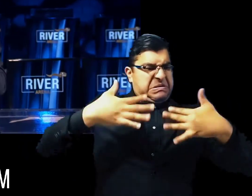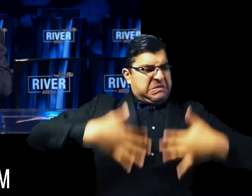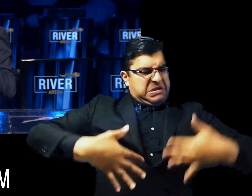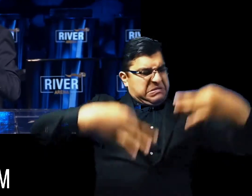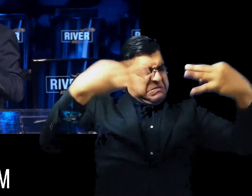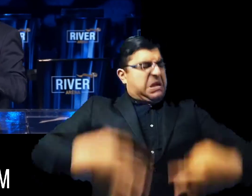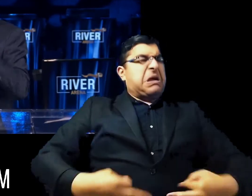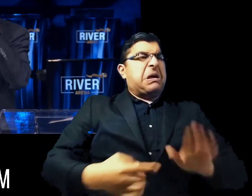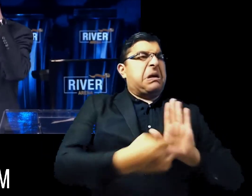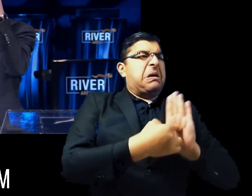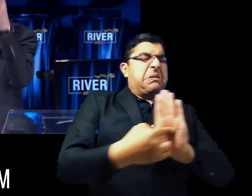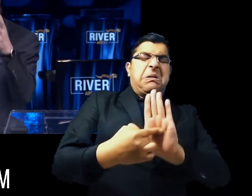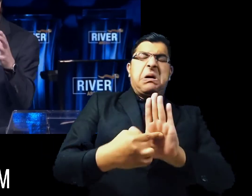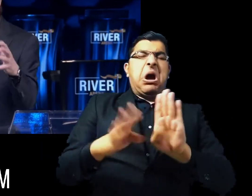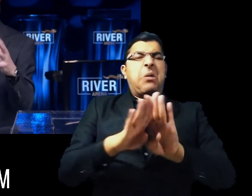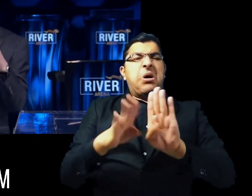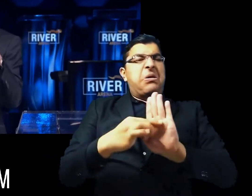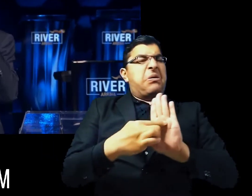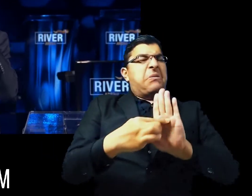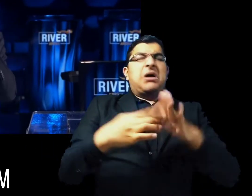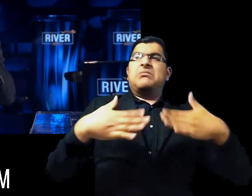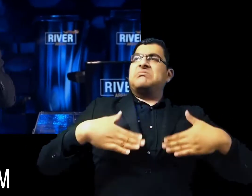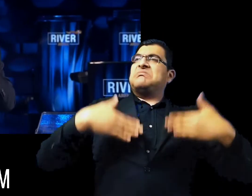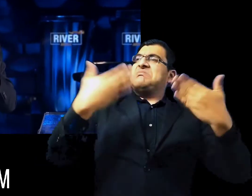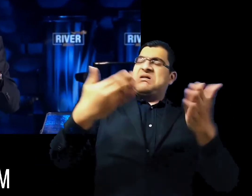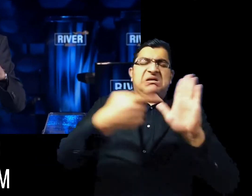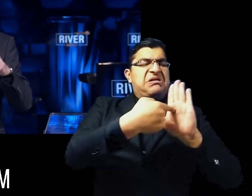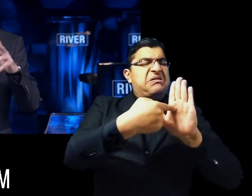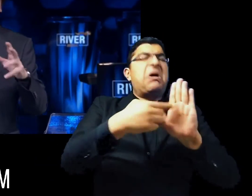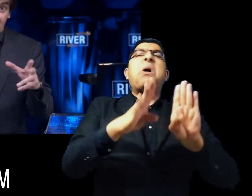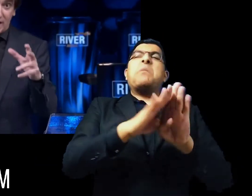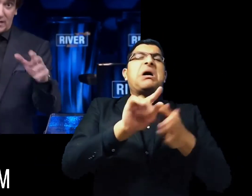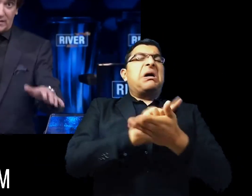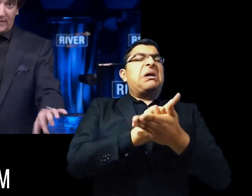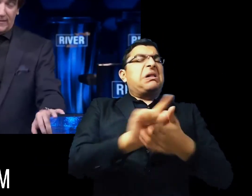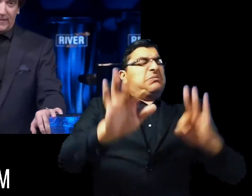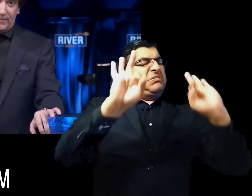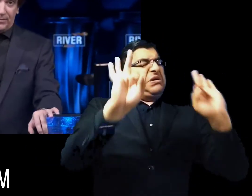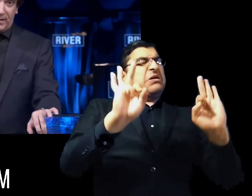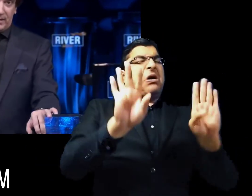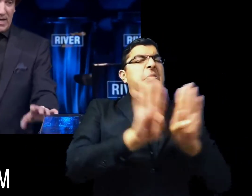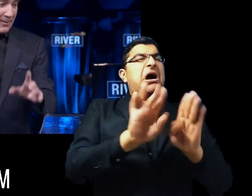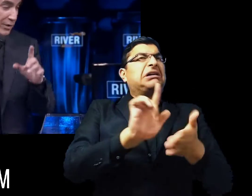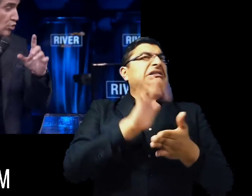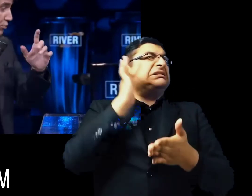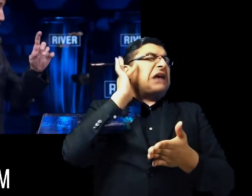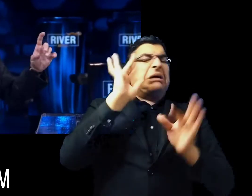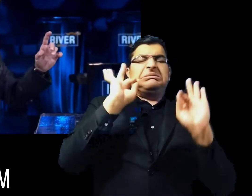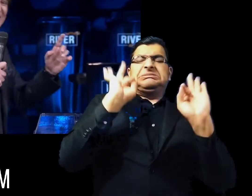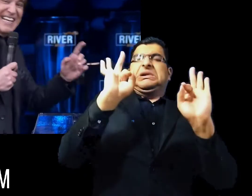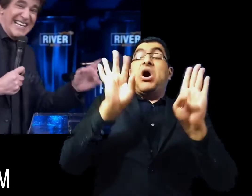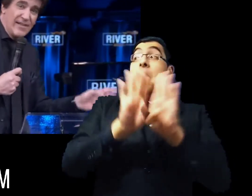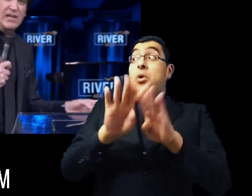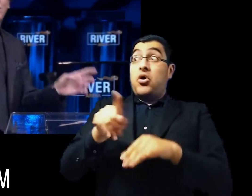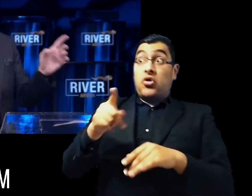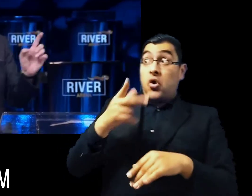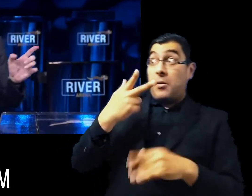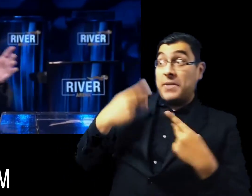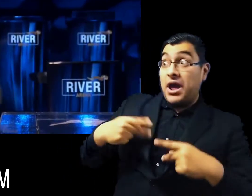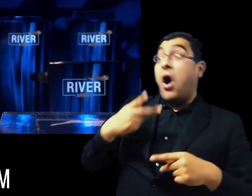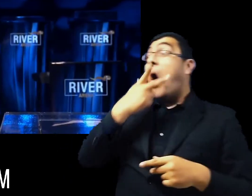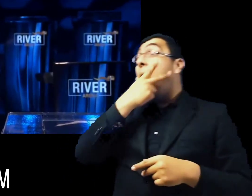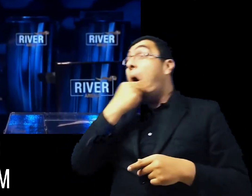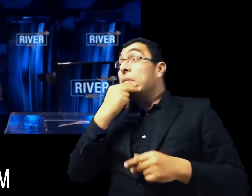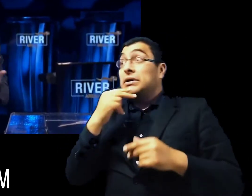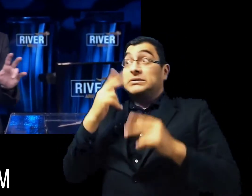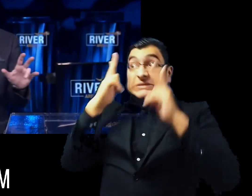signo o el símbolo externo de santidad, cómo te vestías. Si eras varón, cómo te cortabas el cabello.